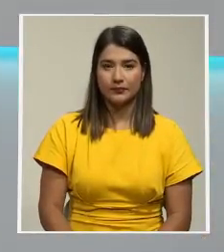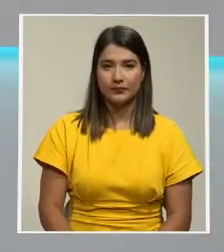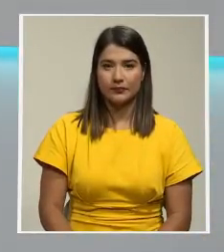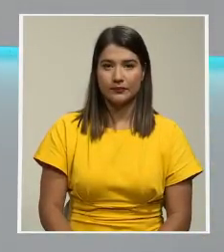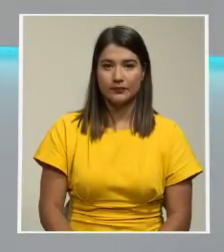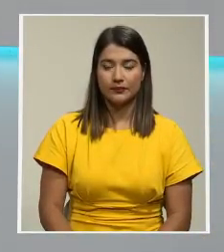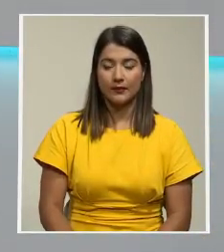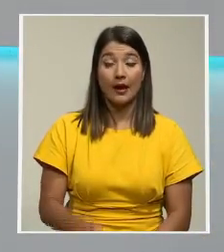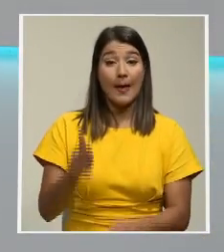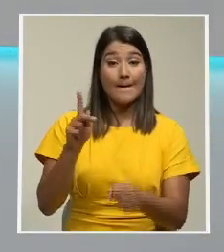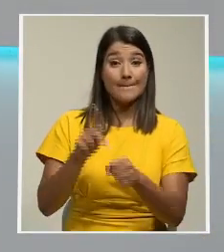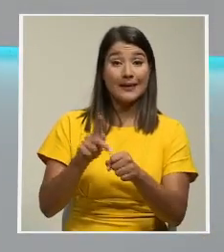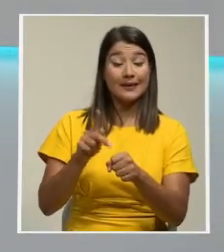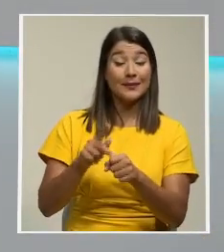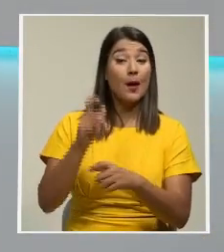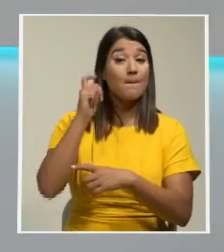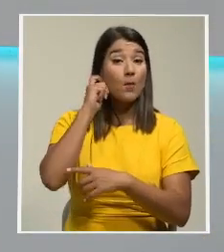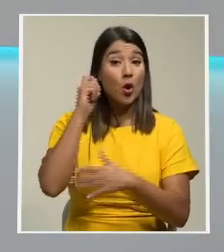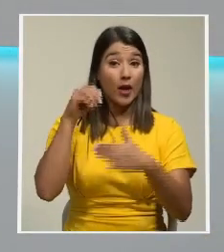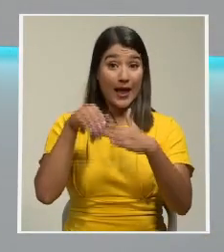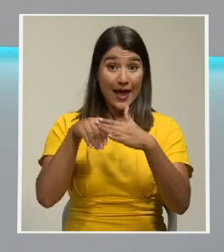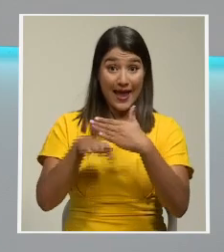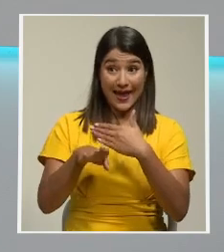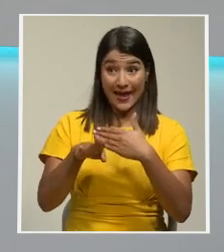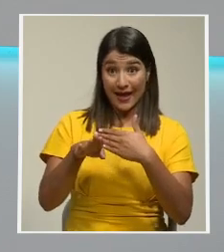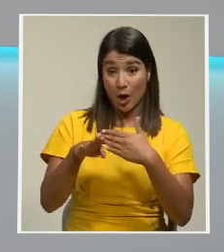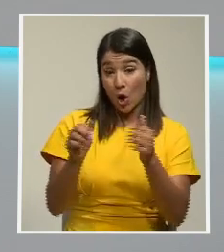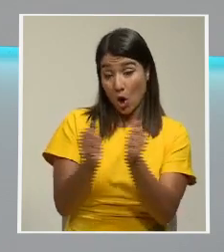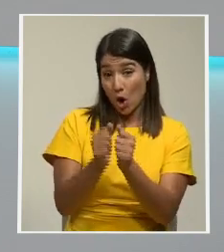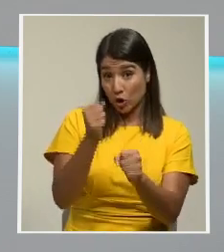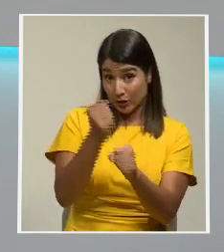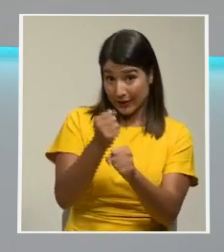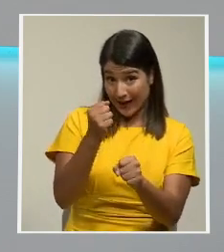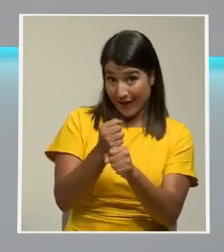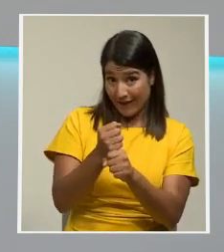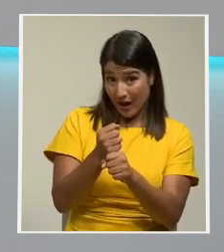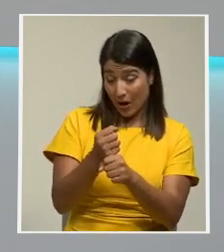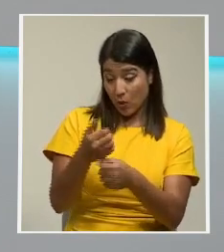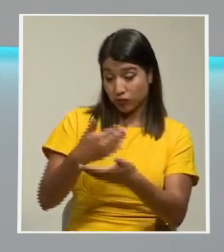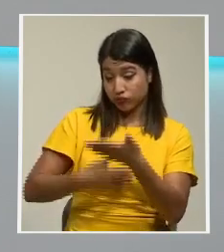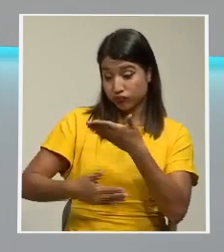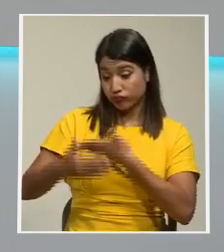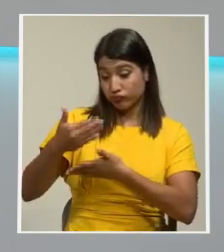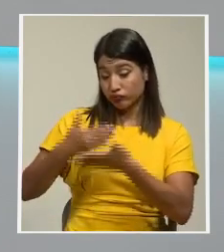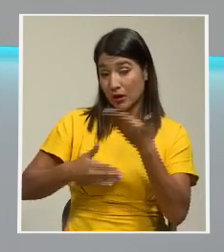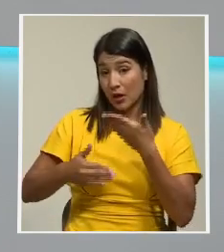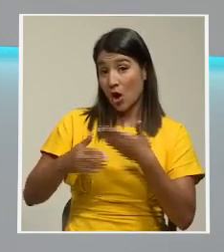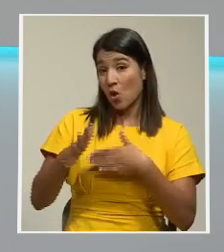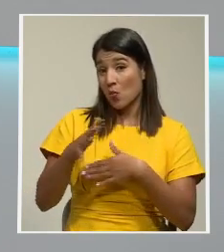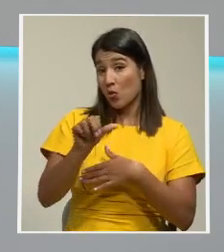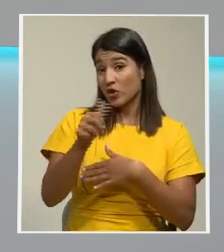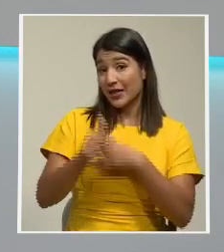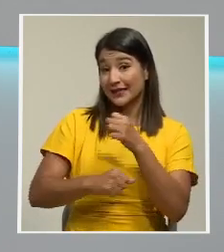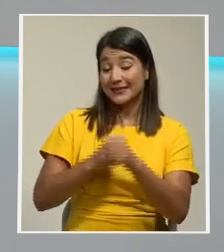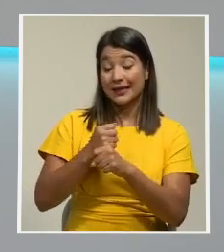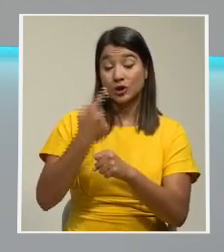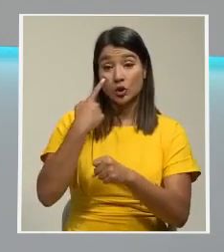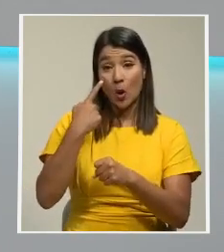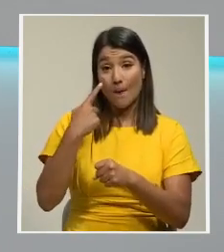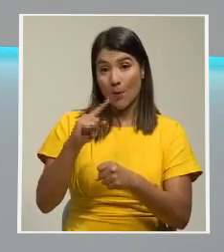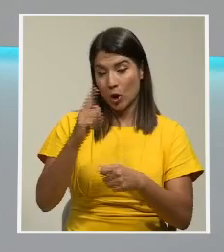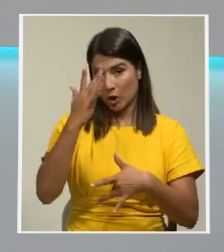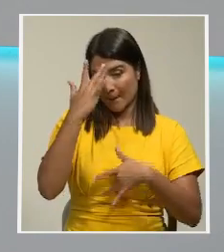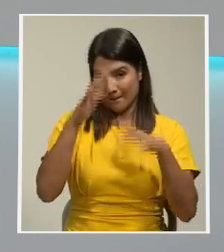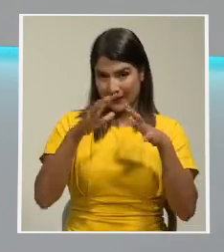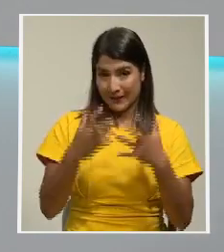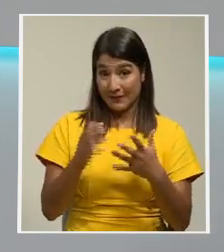La participación de las mujeres en el mercado laboral retrocedió una década en Latinoamérica debido a la pandemia, así lo divulgó la CEPAL.